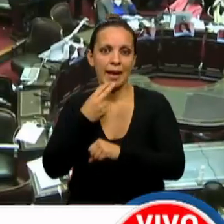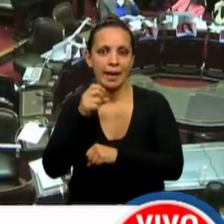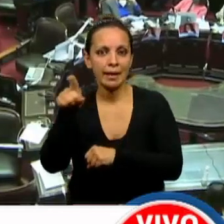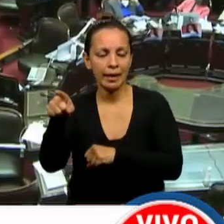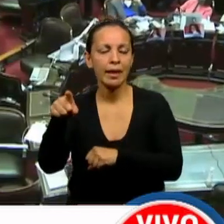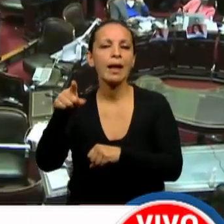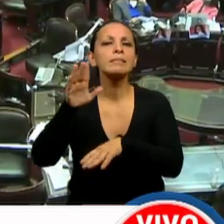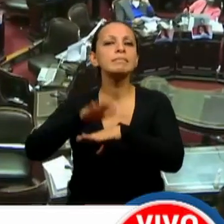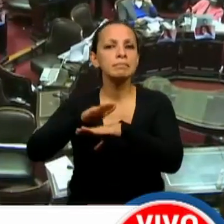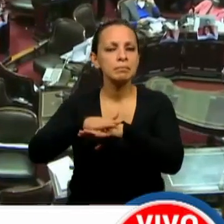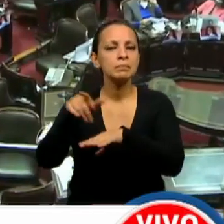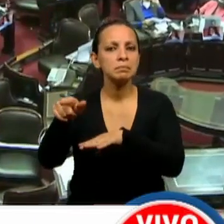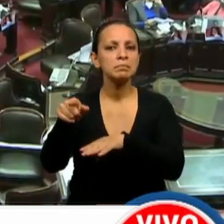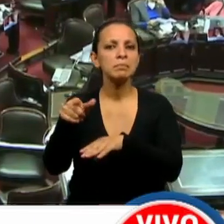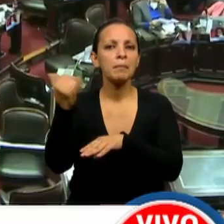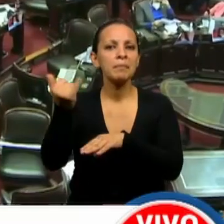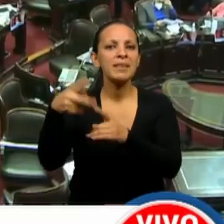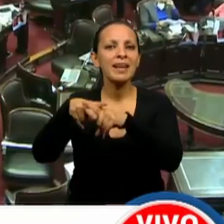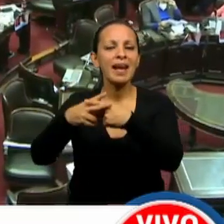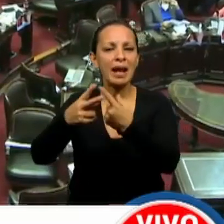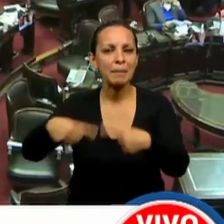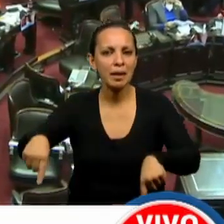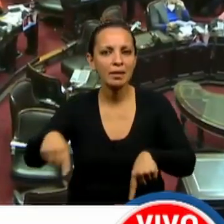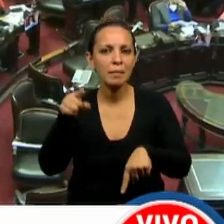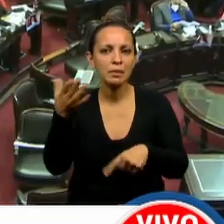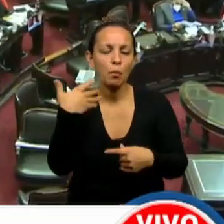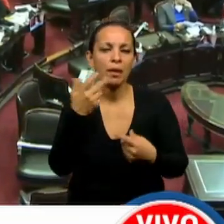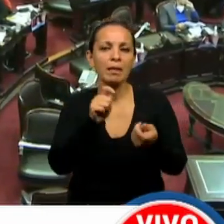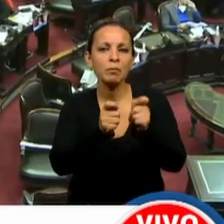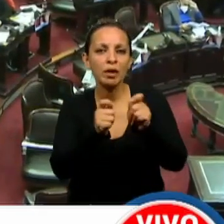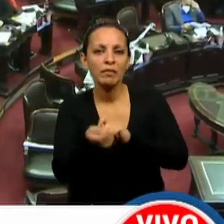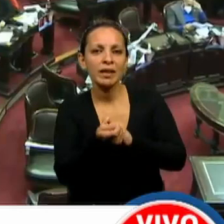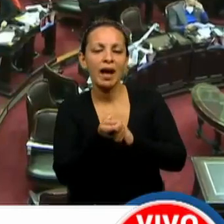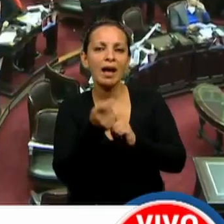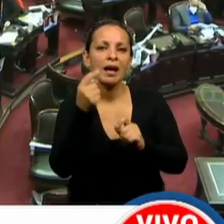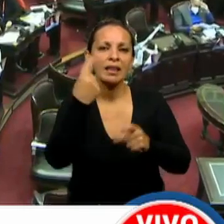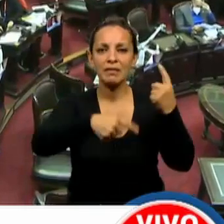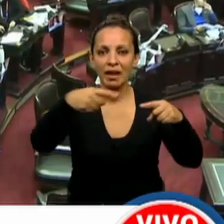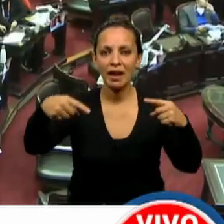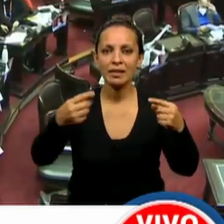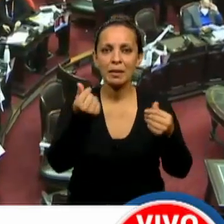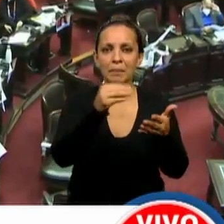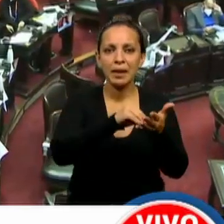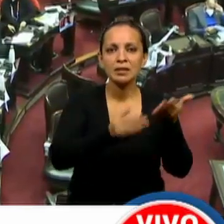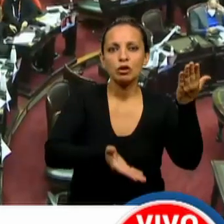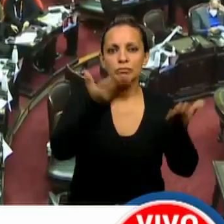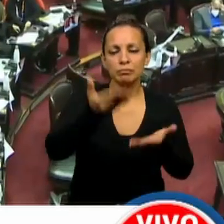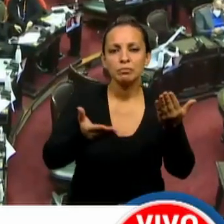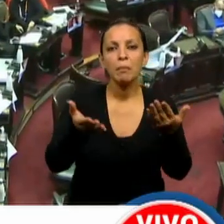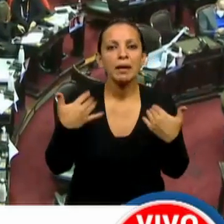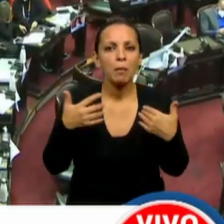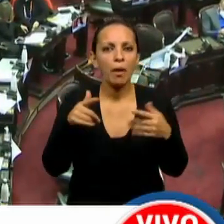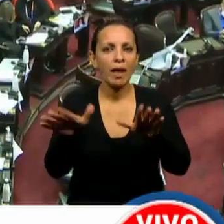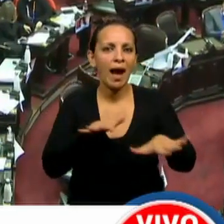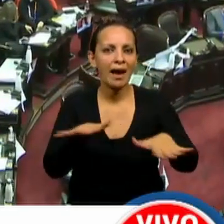a su disposición herramientas que permitan corregir las mencionadas distorsiones y hacer sostenible la